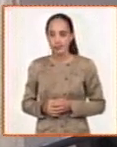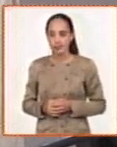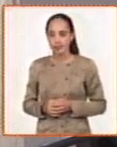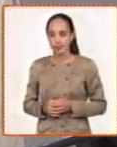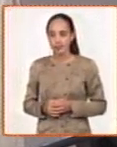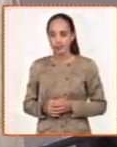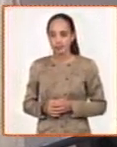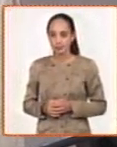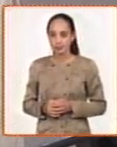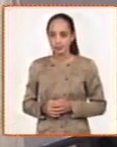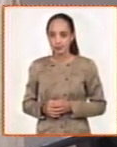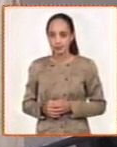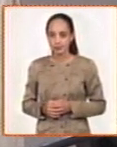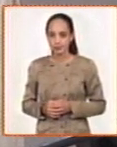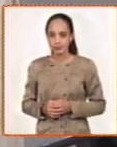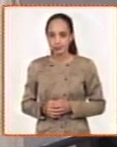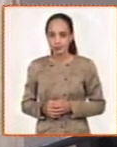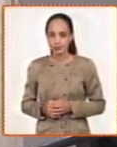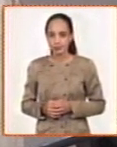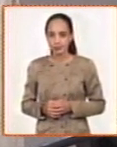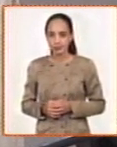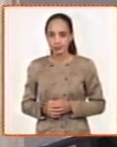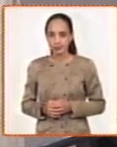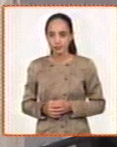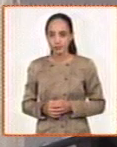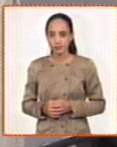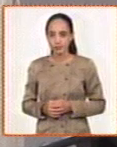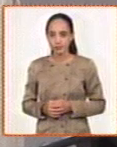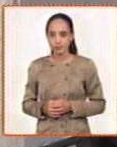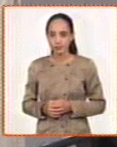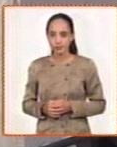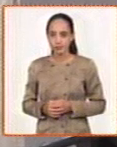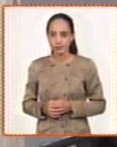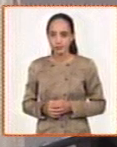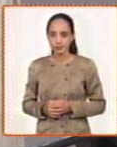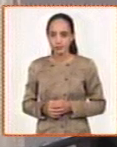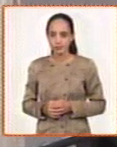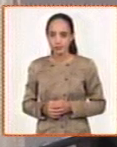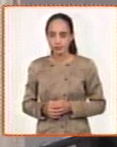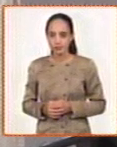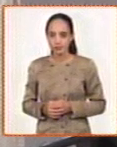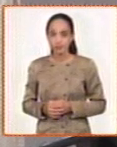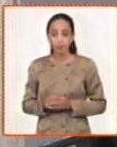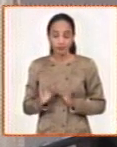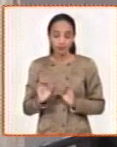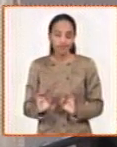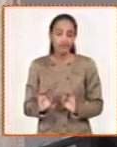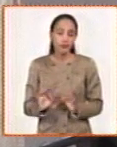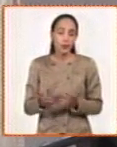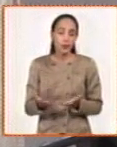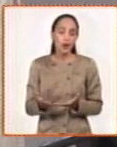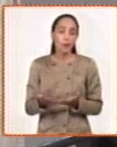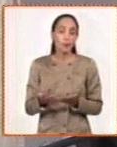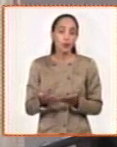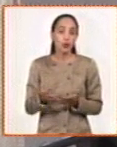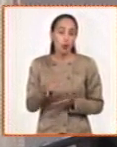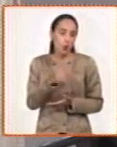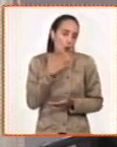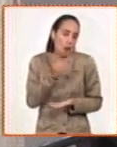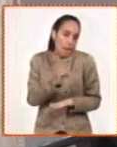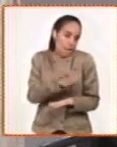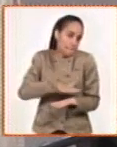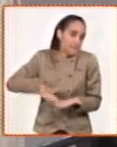pedazo de la patria, que es justamente el barrio,